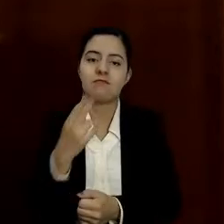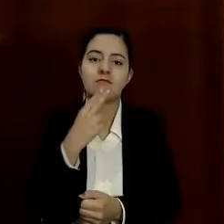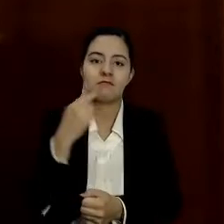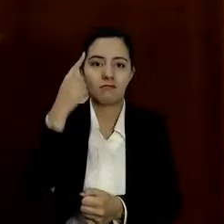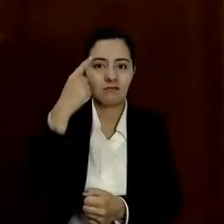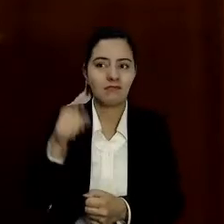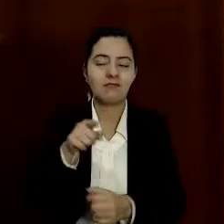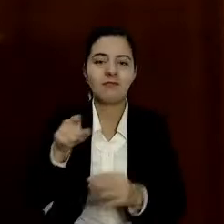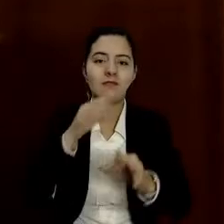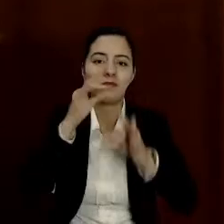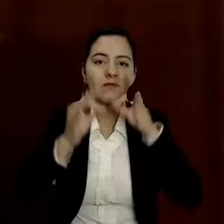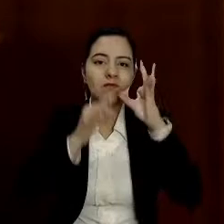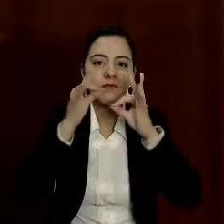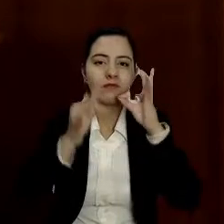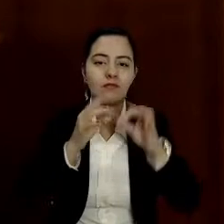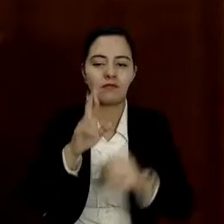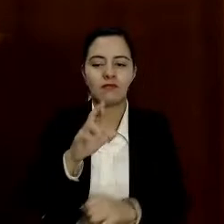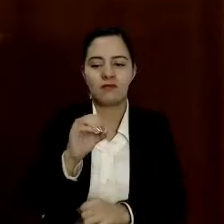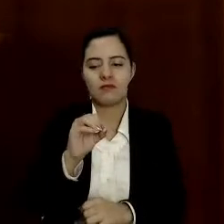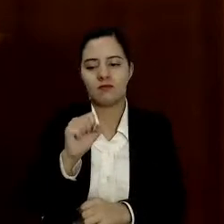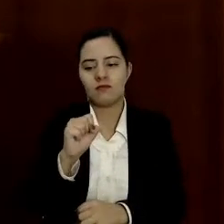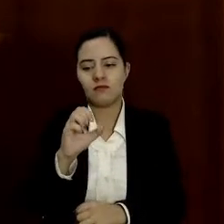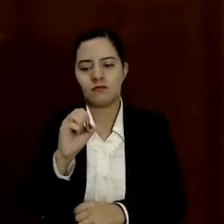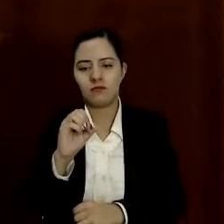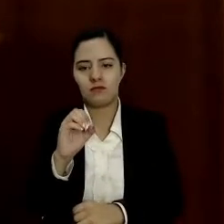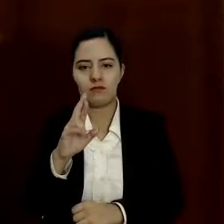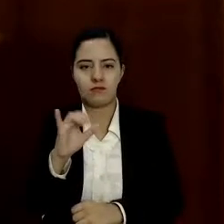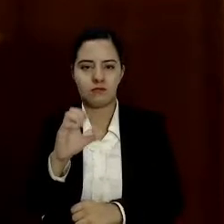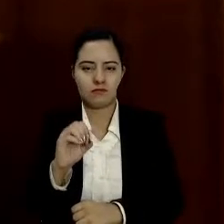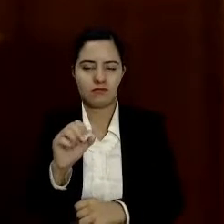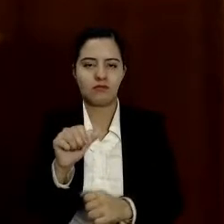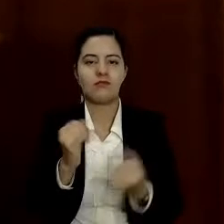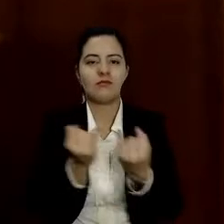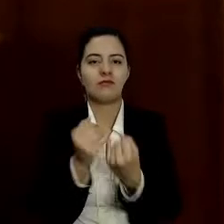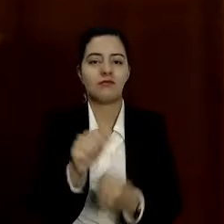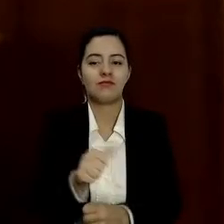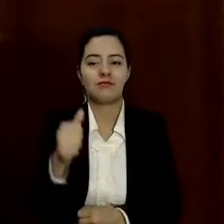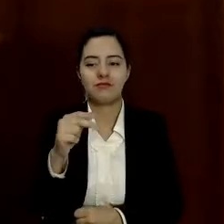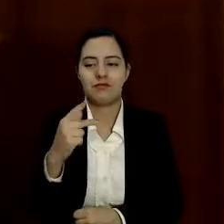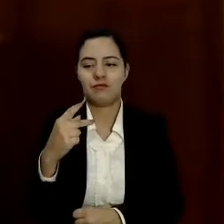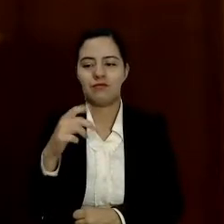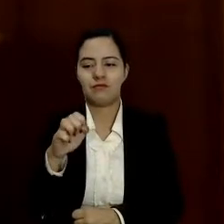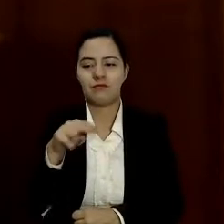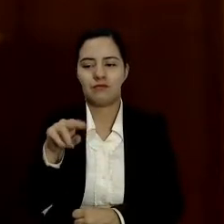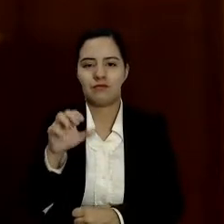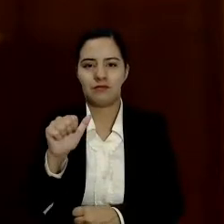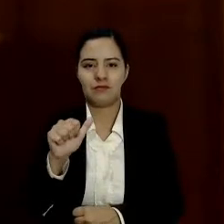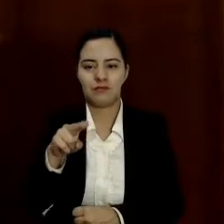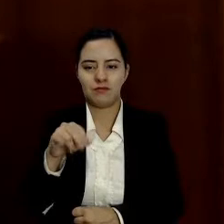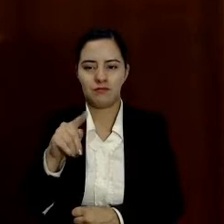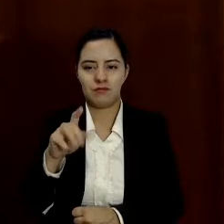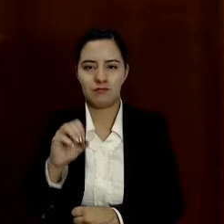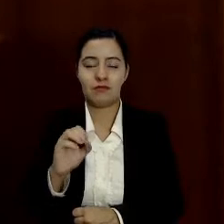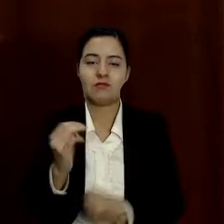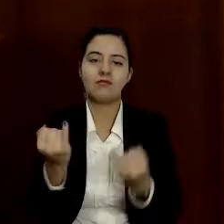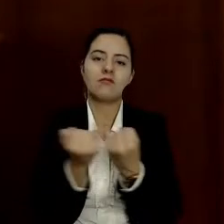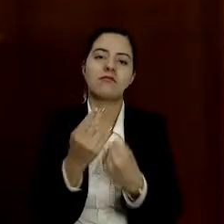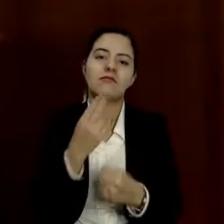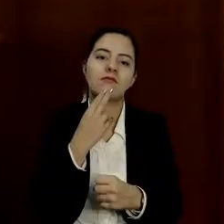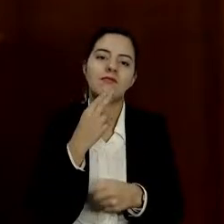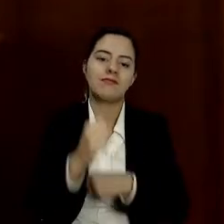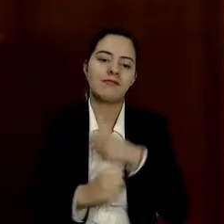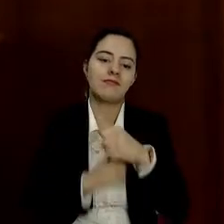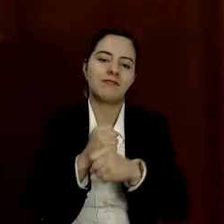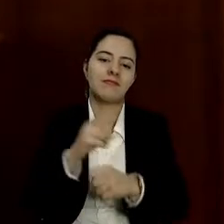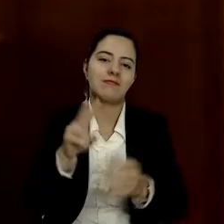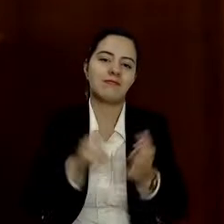Chong, Rosario y Peña Nieto, pero que también se utilizaron para las elecciones del 2017 del Estado